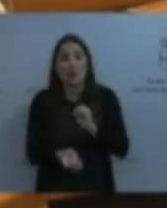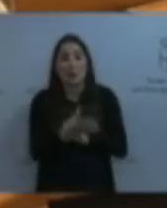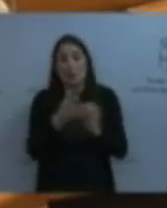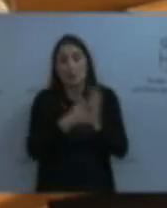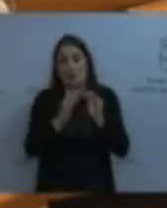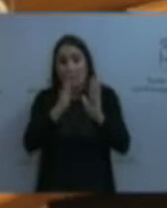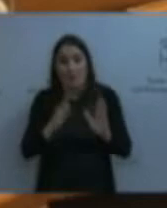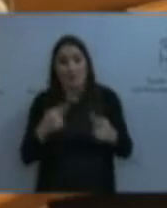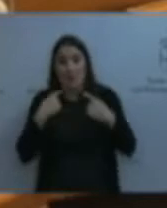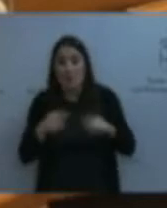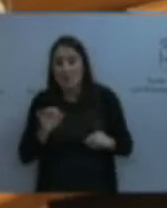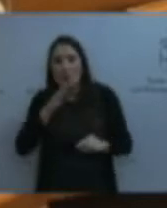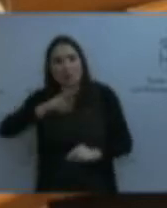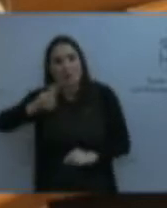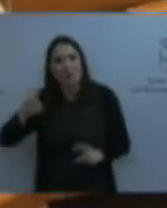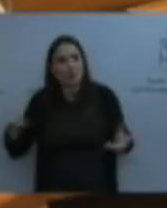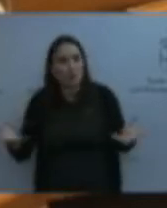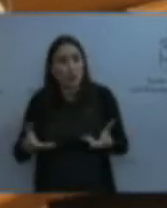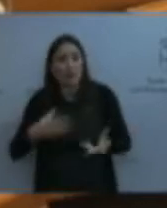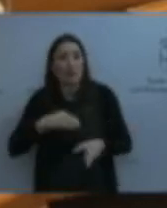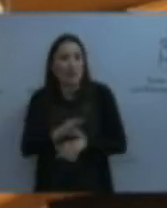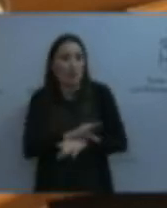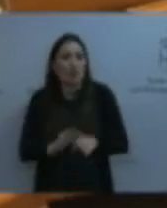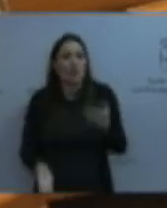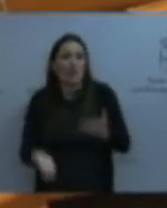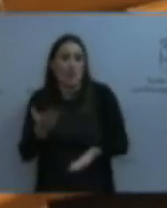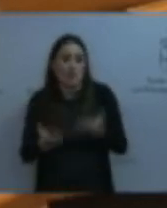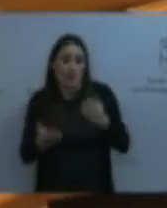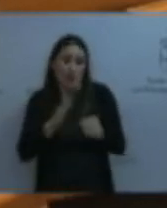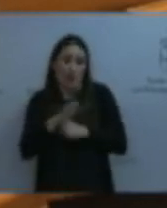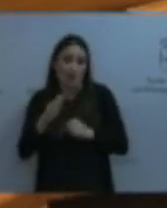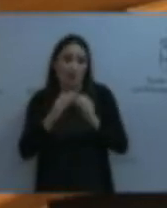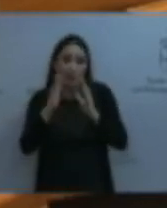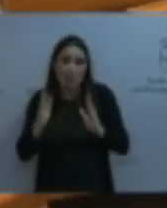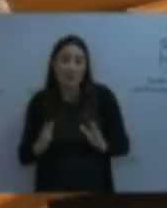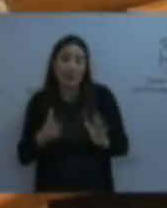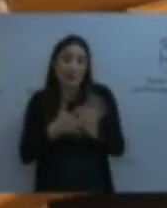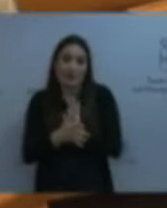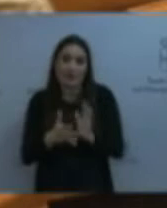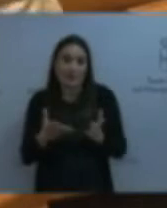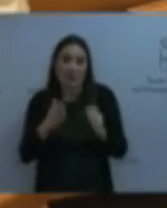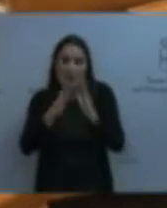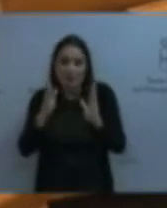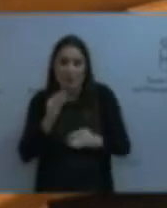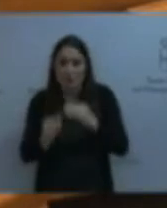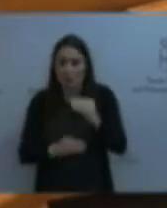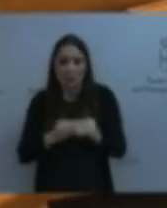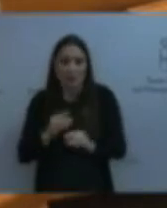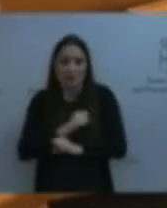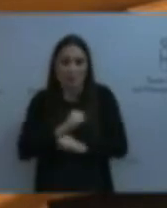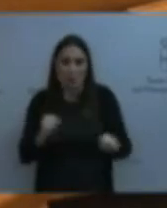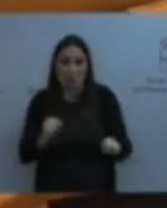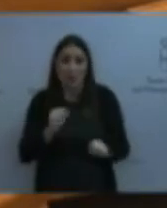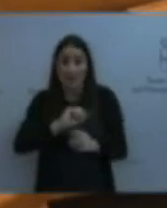y cualquier otra causa urgente que valore la consejería competente en materia de vivienda que suponga la imposibilidad del uso de la vivienda.